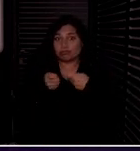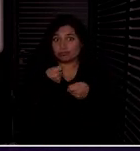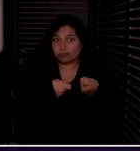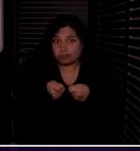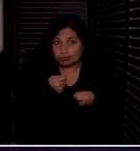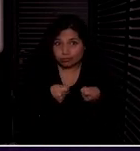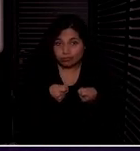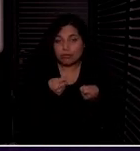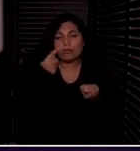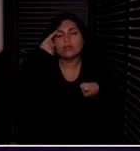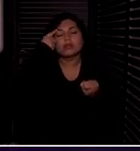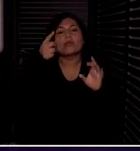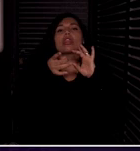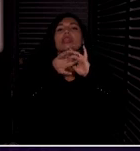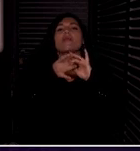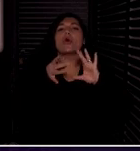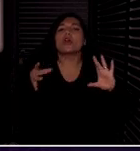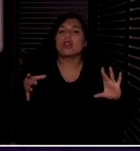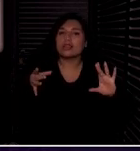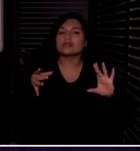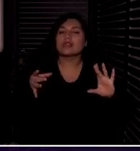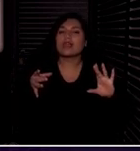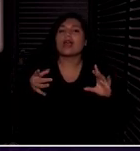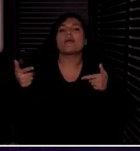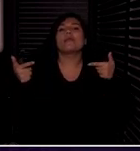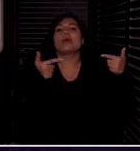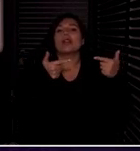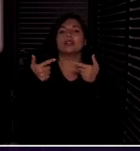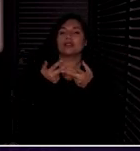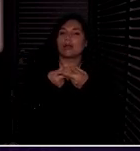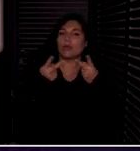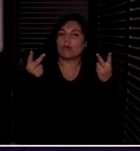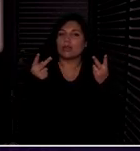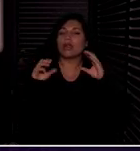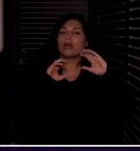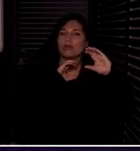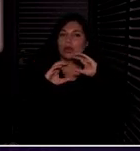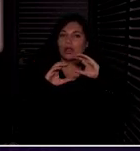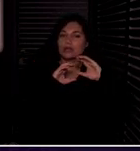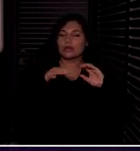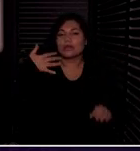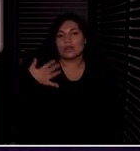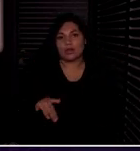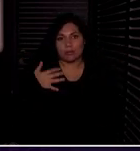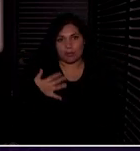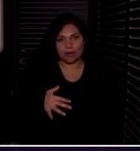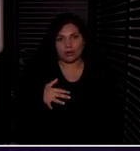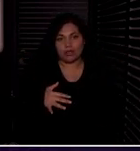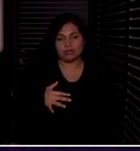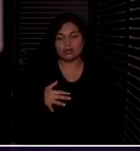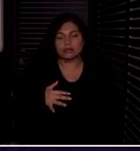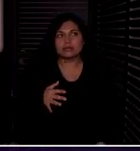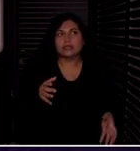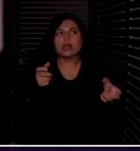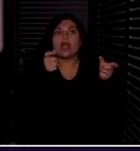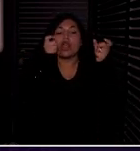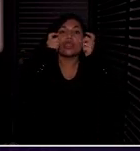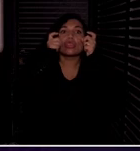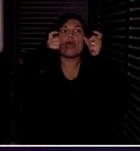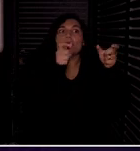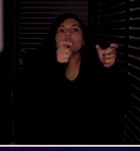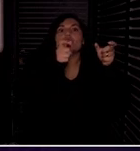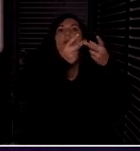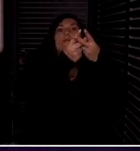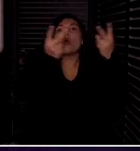que para la democracia mediática, para las políticas públicas en comunicación, es fundamental, que es el concepto de dominio público. El